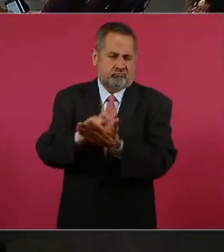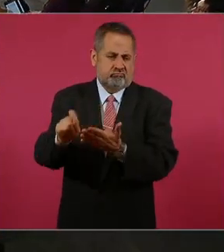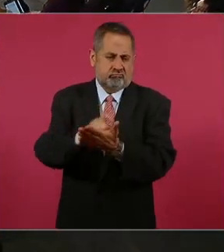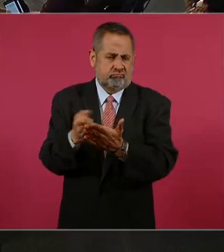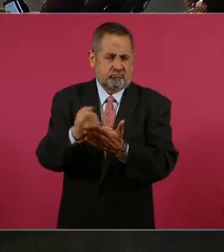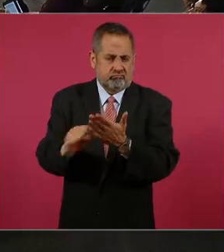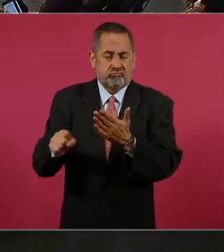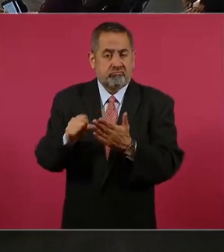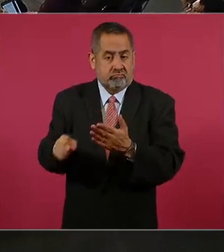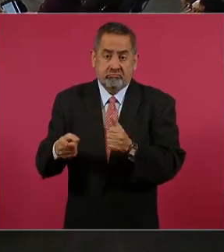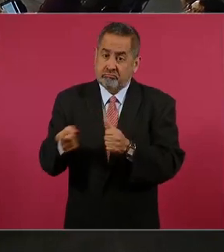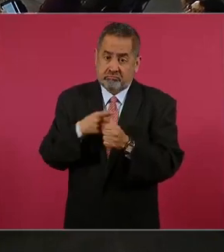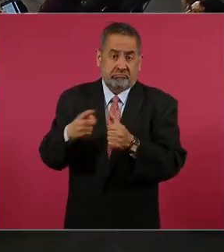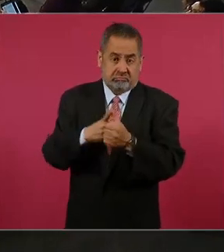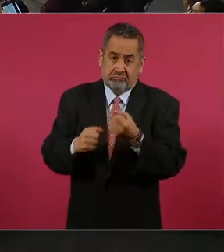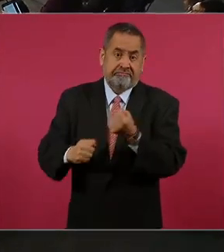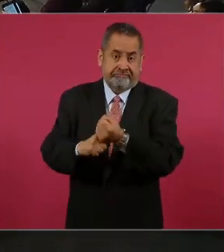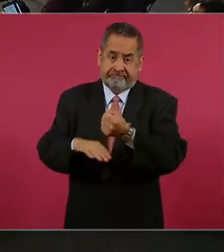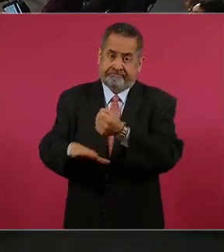fundacional,